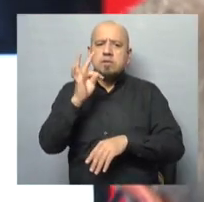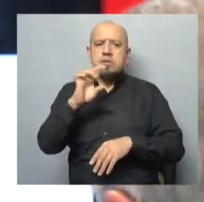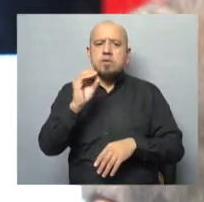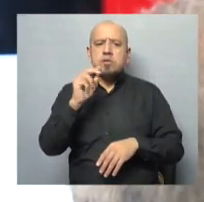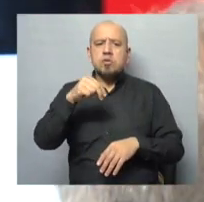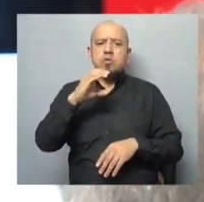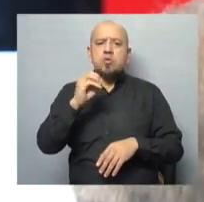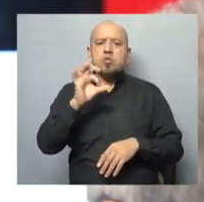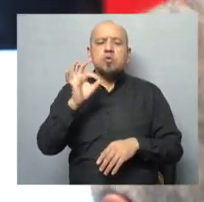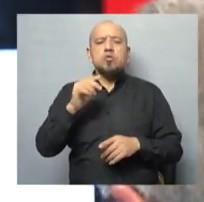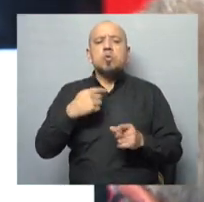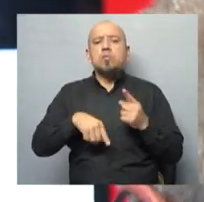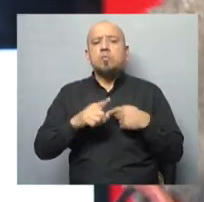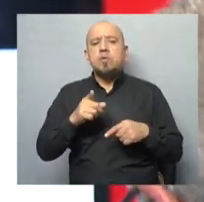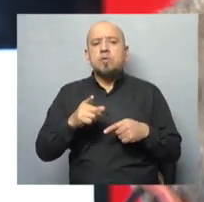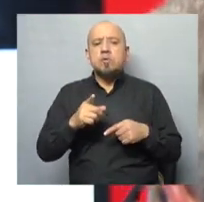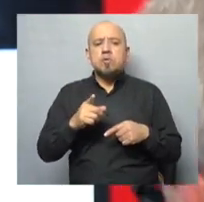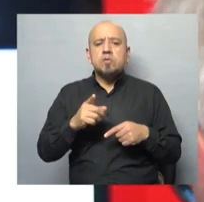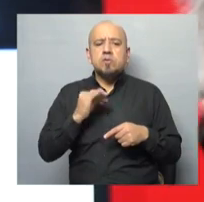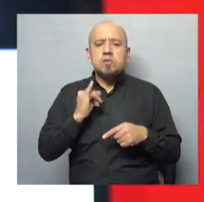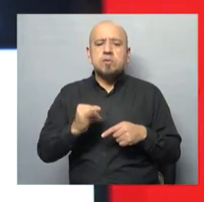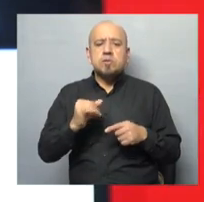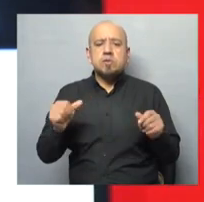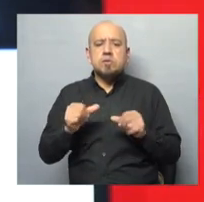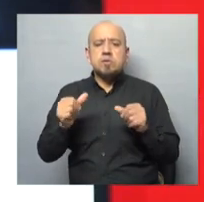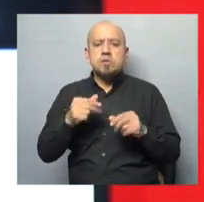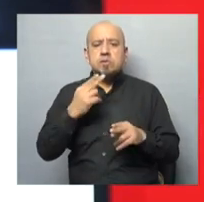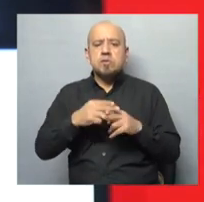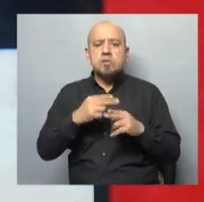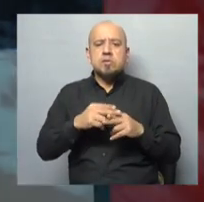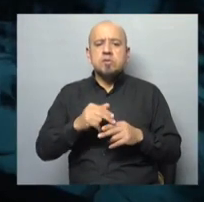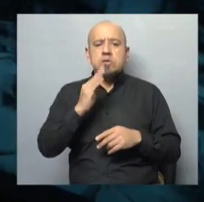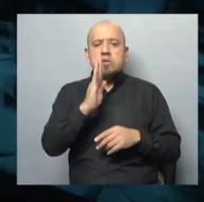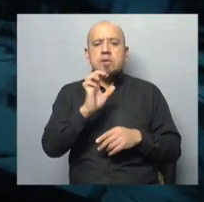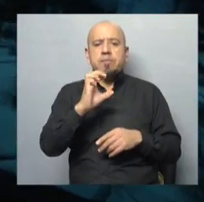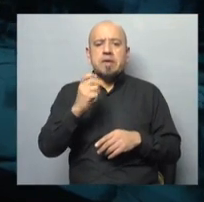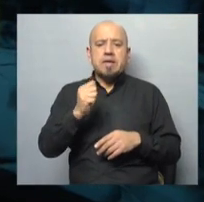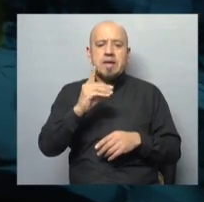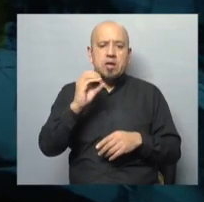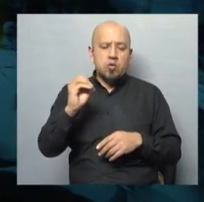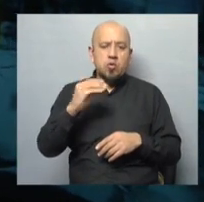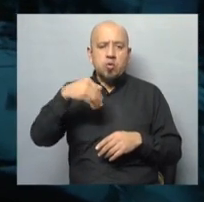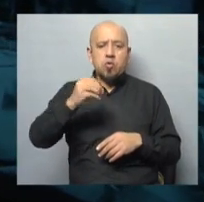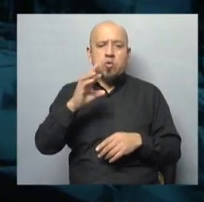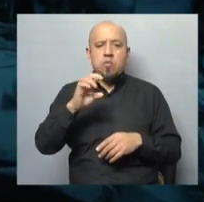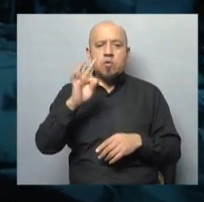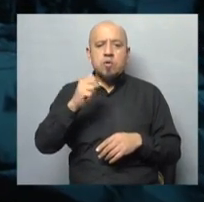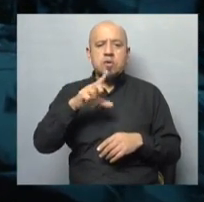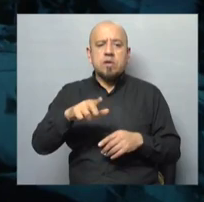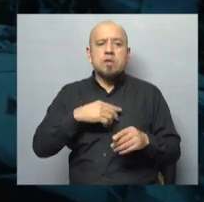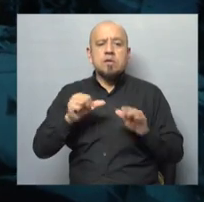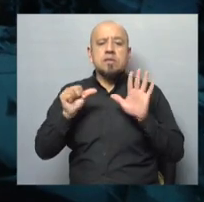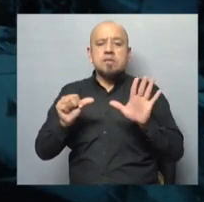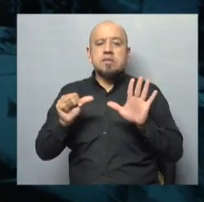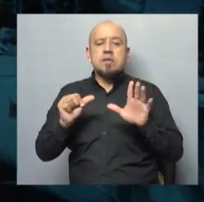pero pero sí hice este una obra que llamaba pecados mortales ya dos mortales este en la cual seis actores